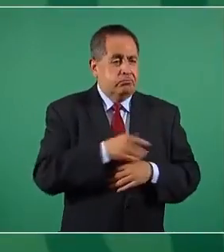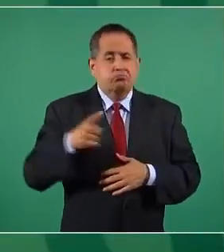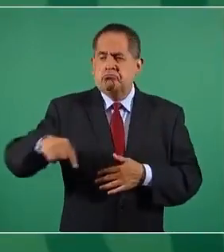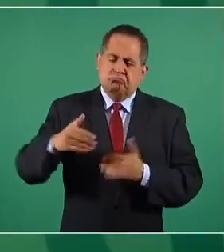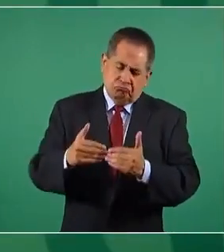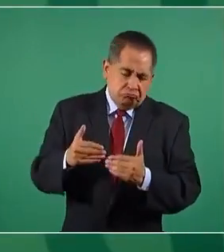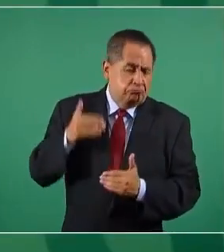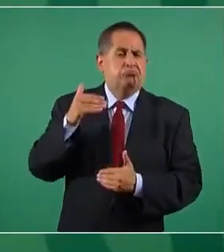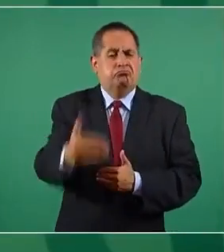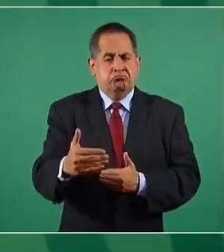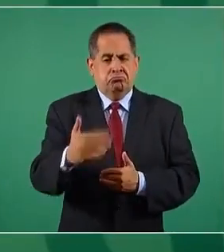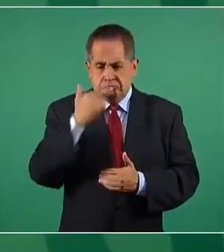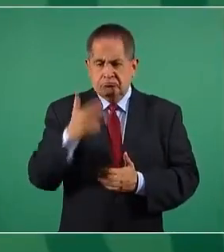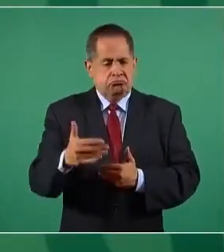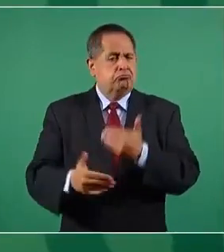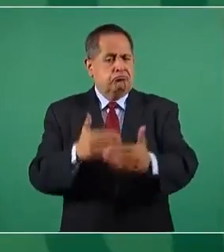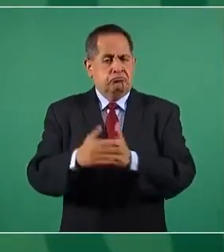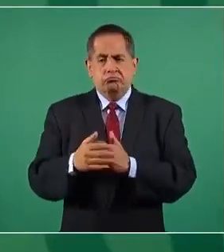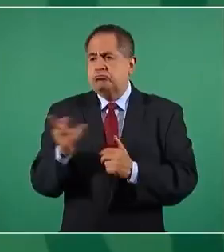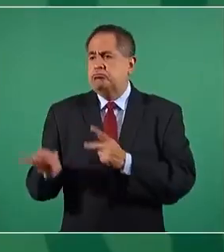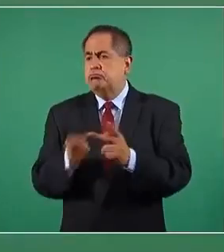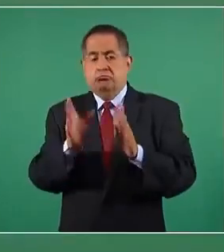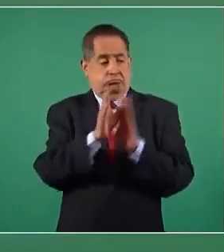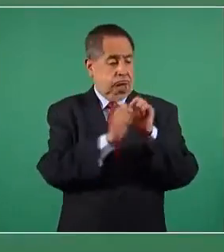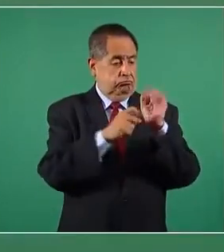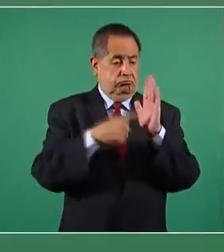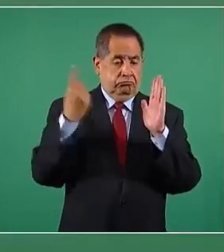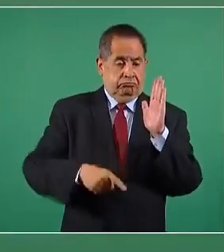adelante. Una consulta constitucional